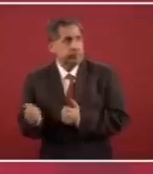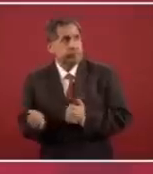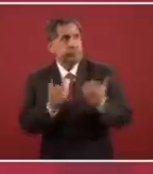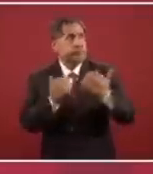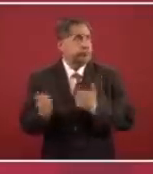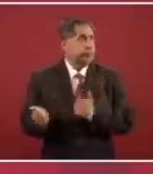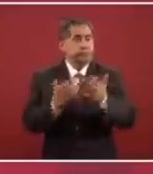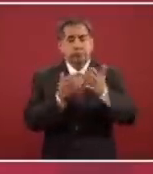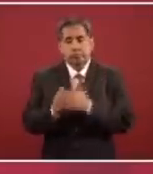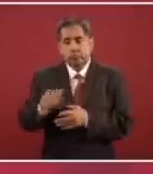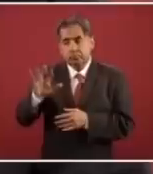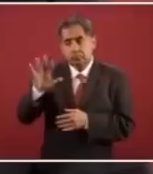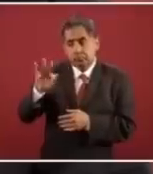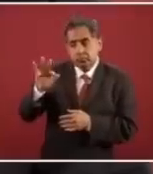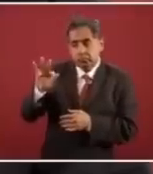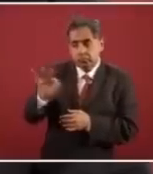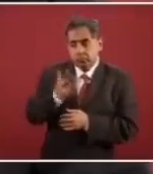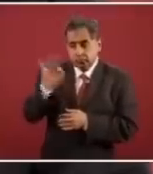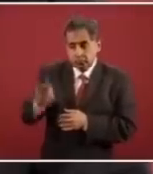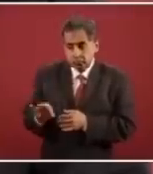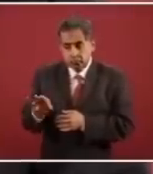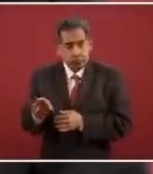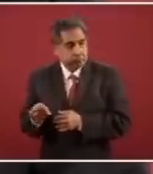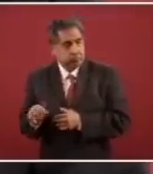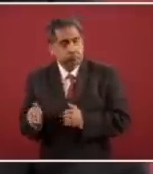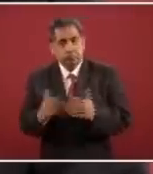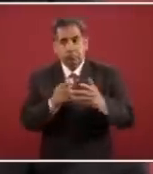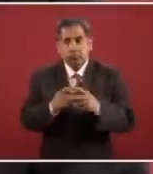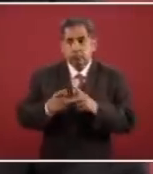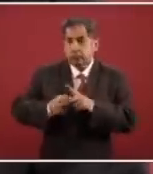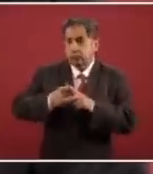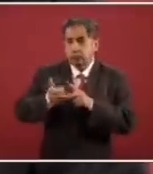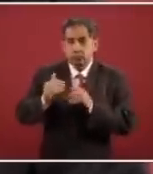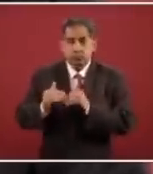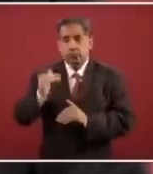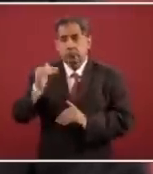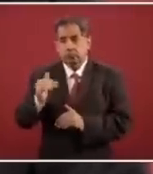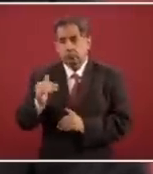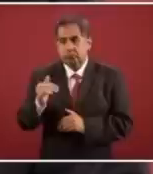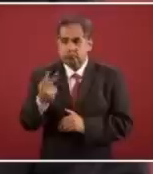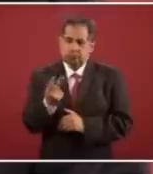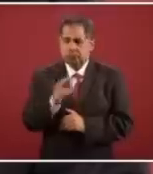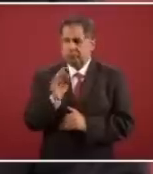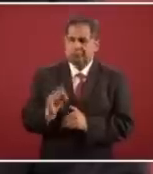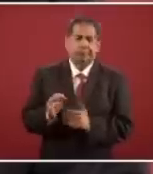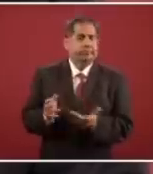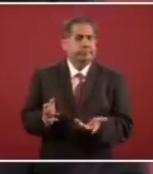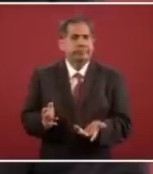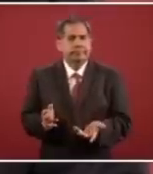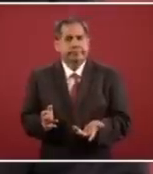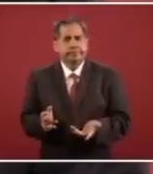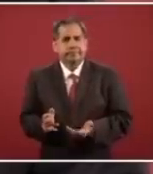exportaciones del 40%, tasas de crecimiento del